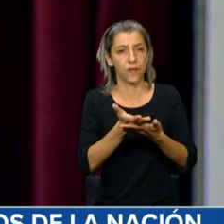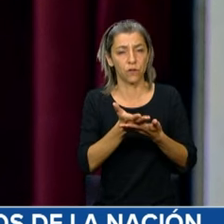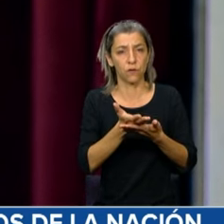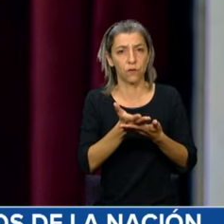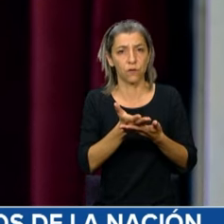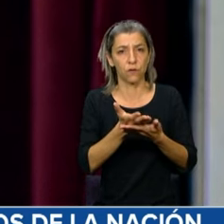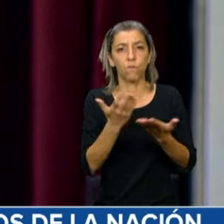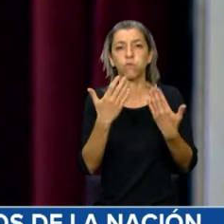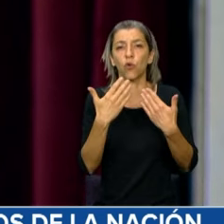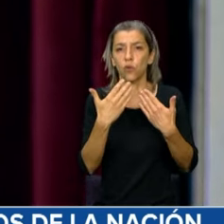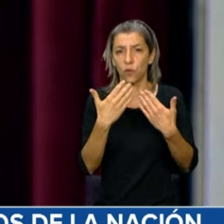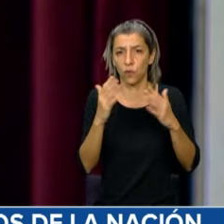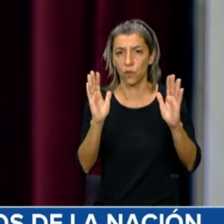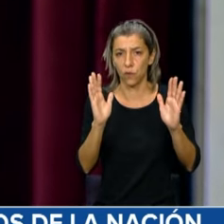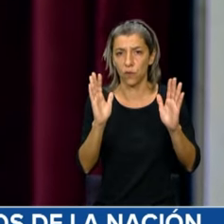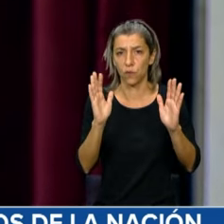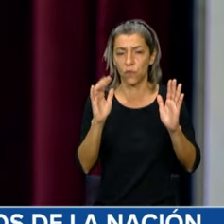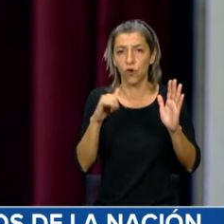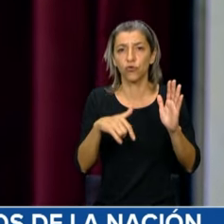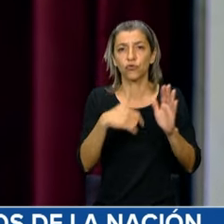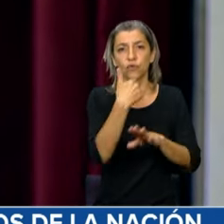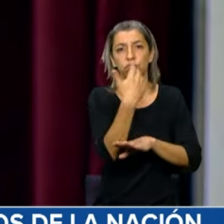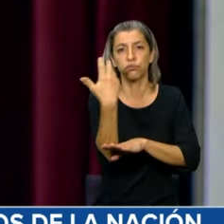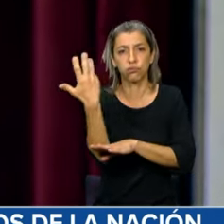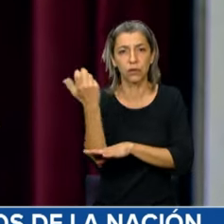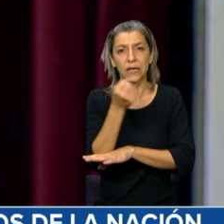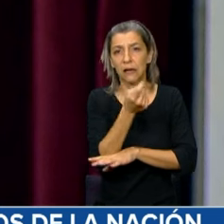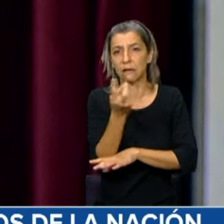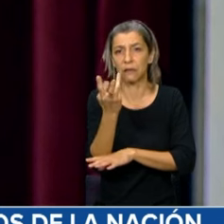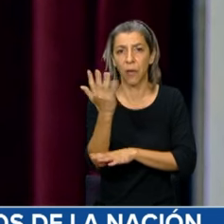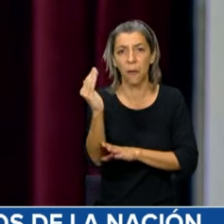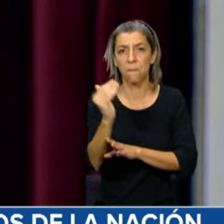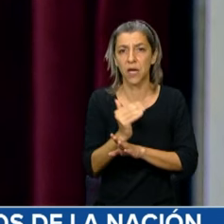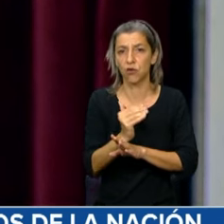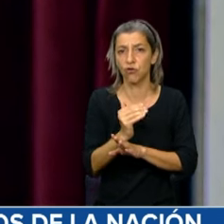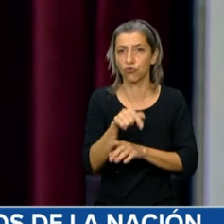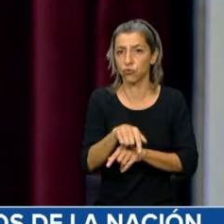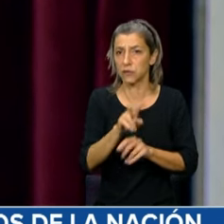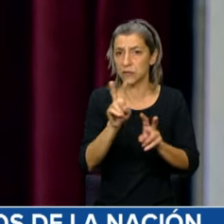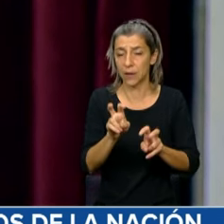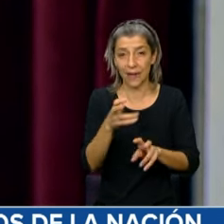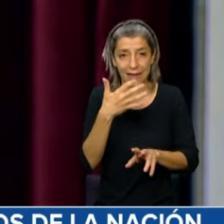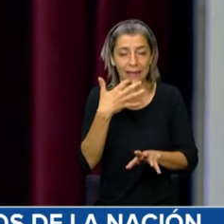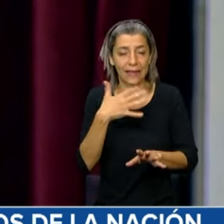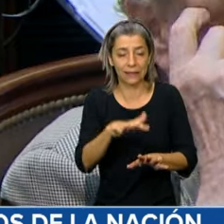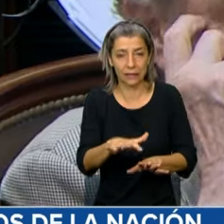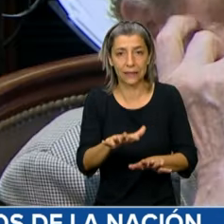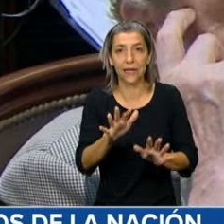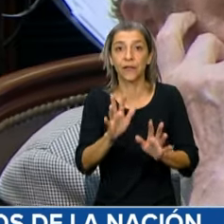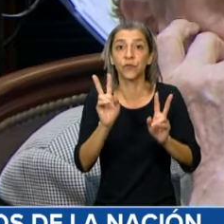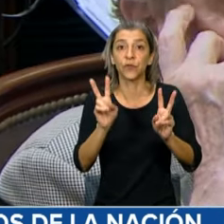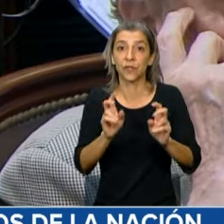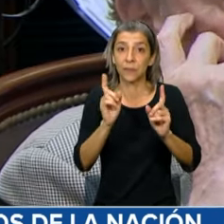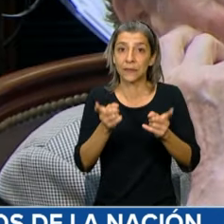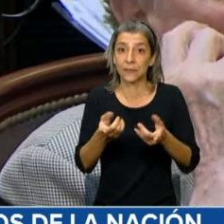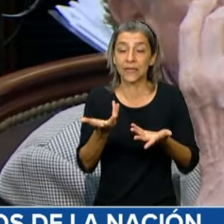podemos intentar reducir la cantidad de oradores en este tema entiendo que el tema de alquileres es un tema que